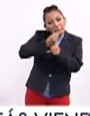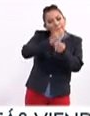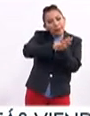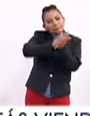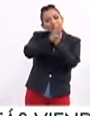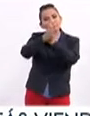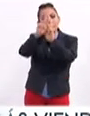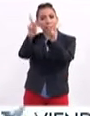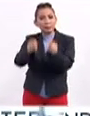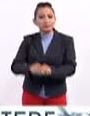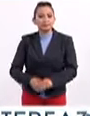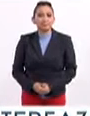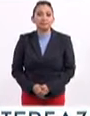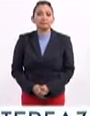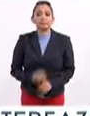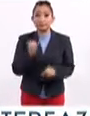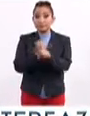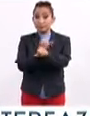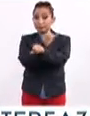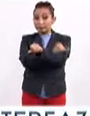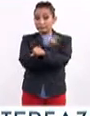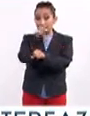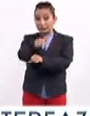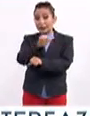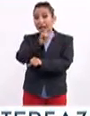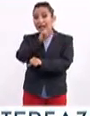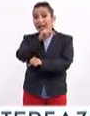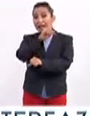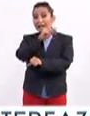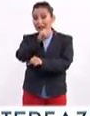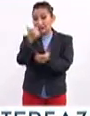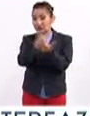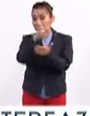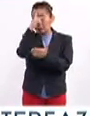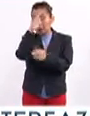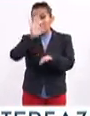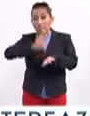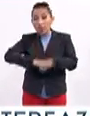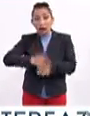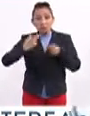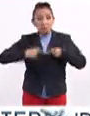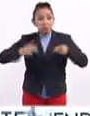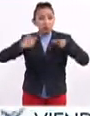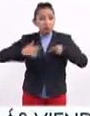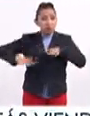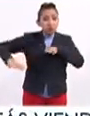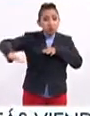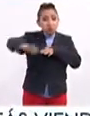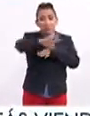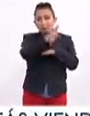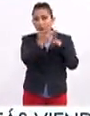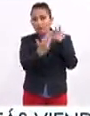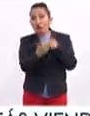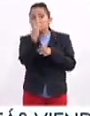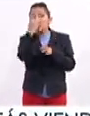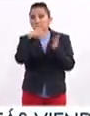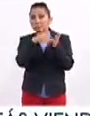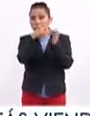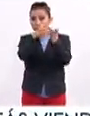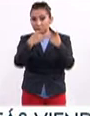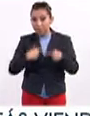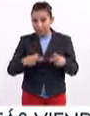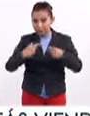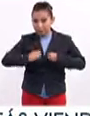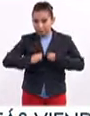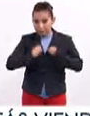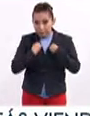y a pacificarlo. Iztapalapa es la alcaldía de la Ciudad de México con mayor población, poco menos de 2 millones de